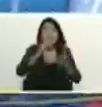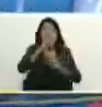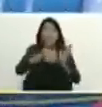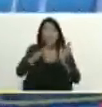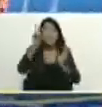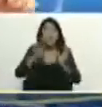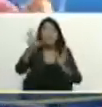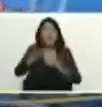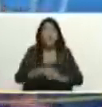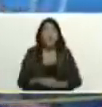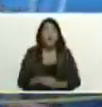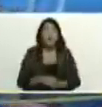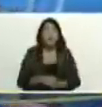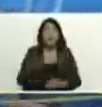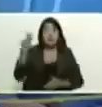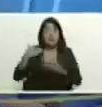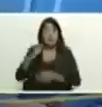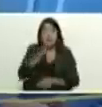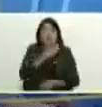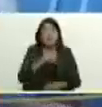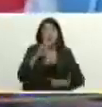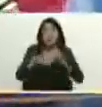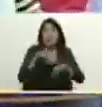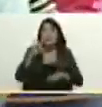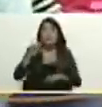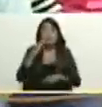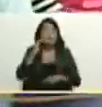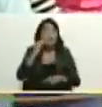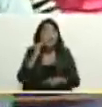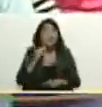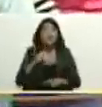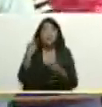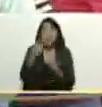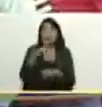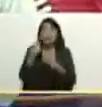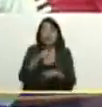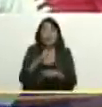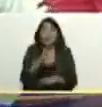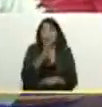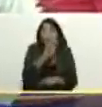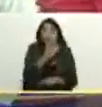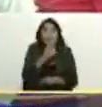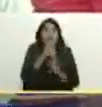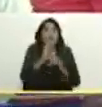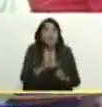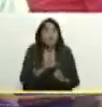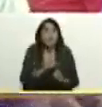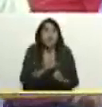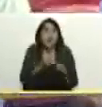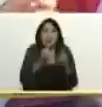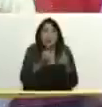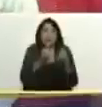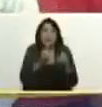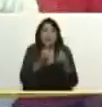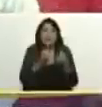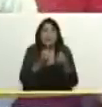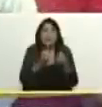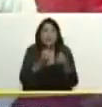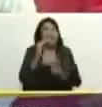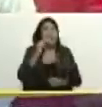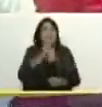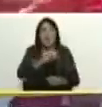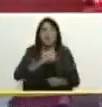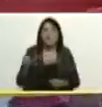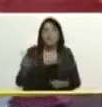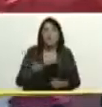había redes sociales, no existía Twitter, ni Instagram, ni Facebook,